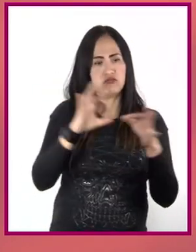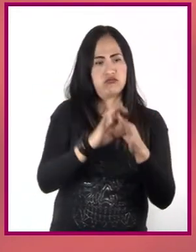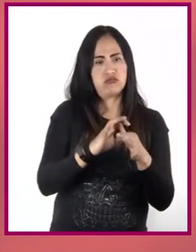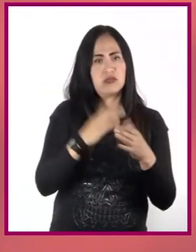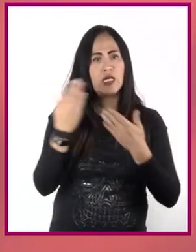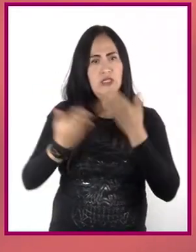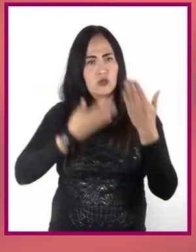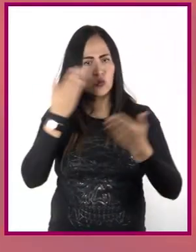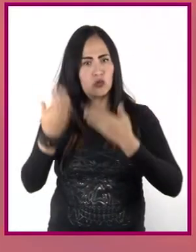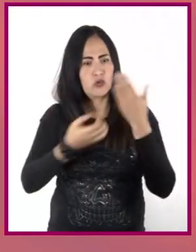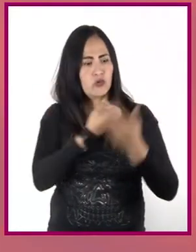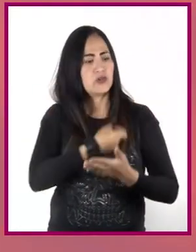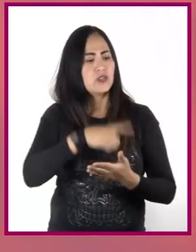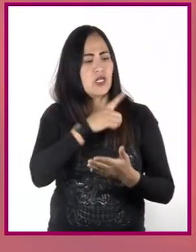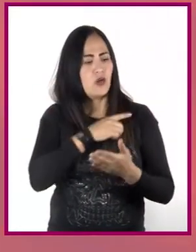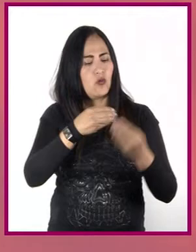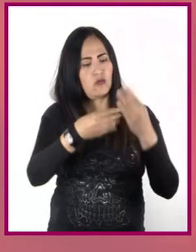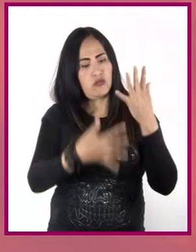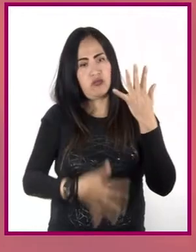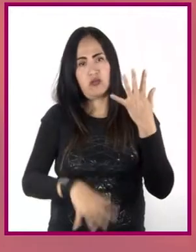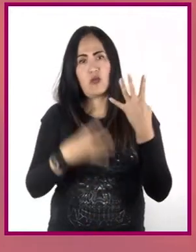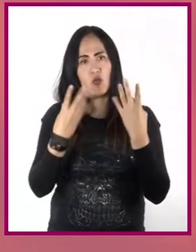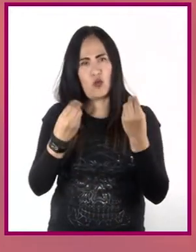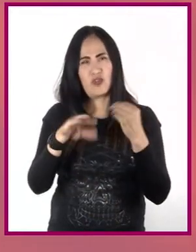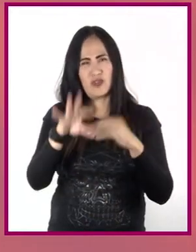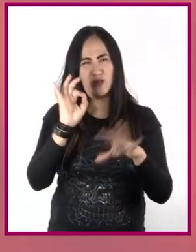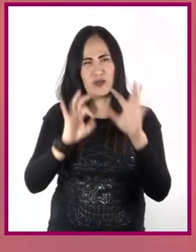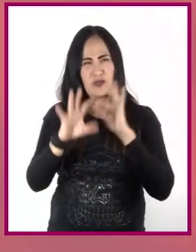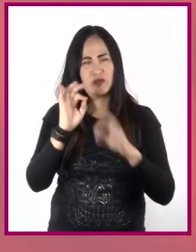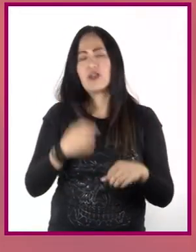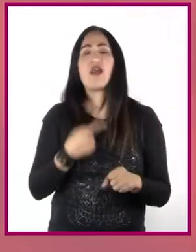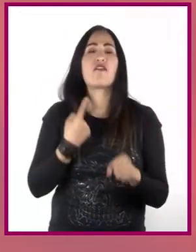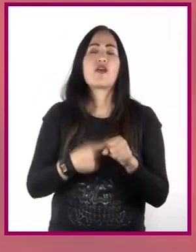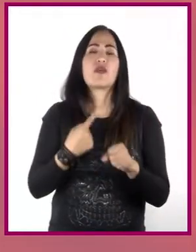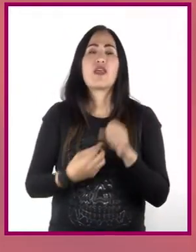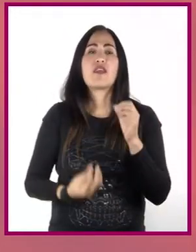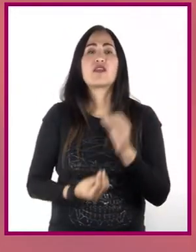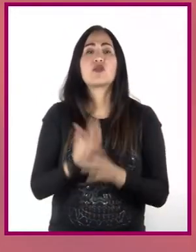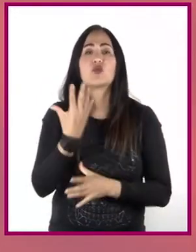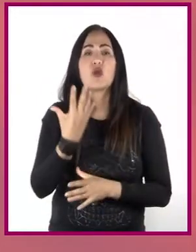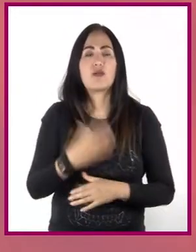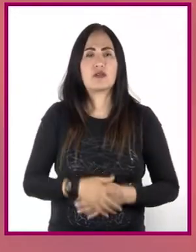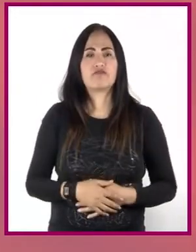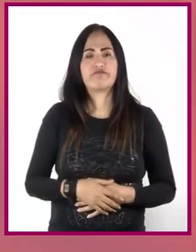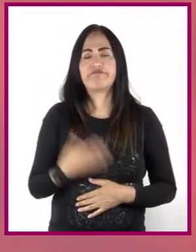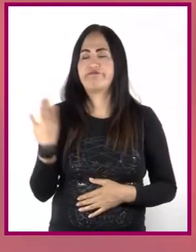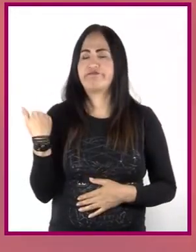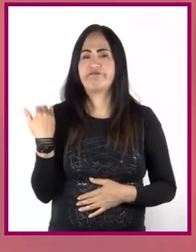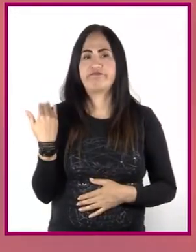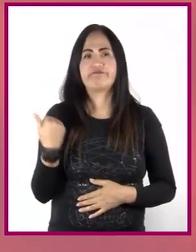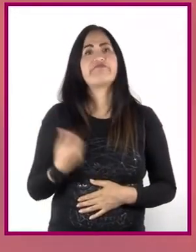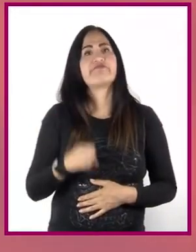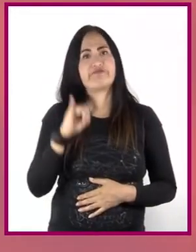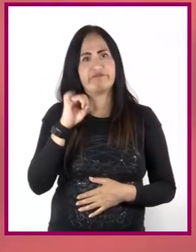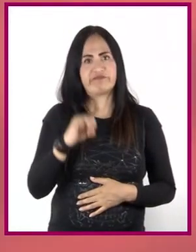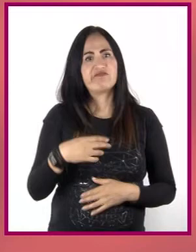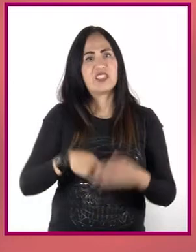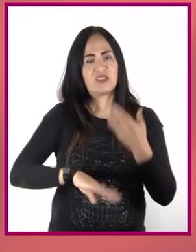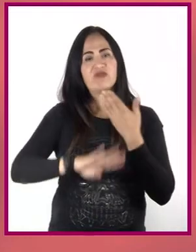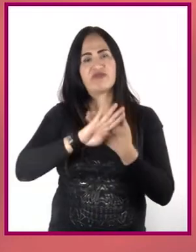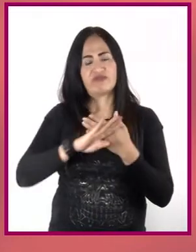hay mucho de dónde escoger. Nuevas enfermedades. Y ahí entran varias recientes y que nos afectan.